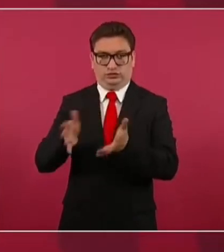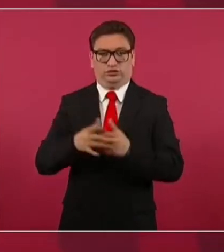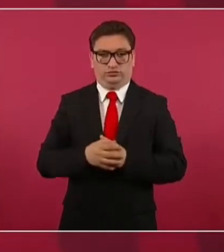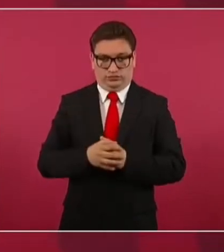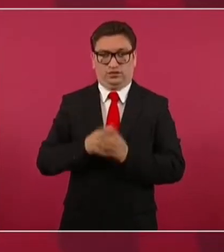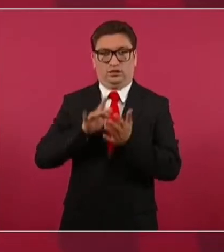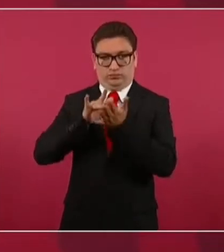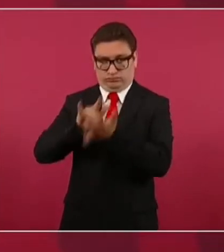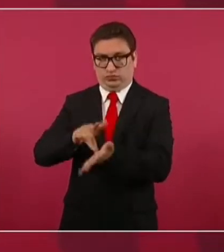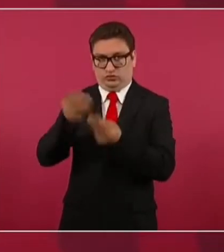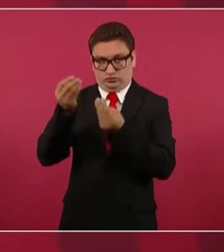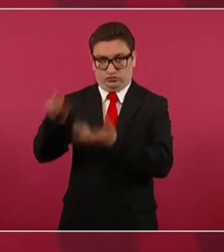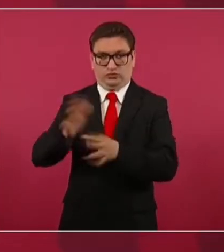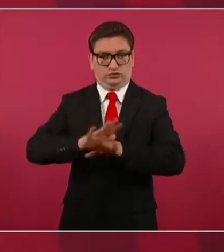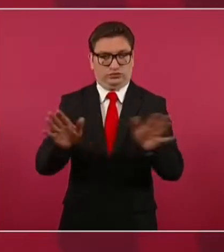su apoyo.